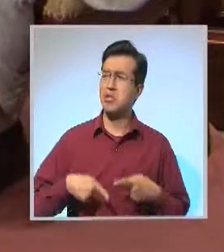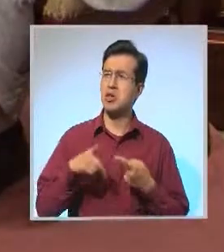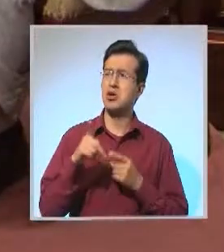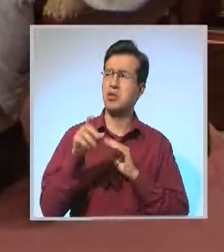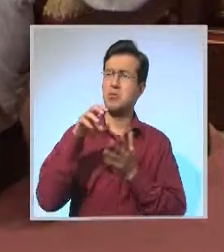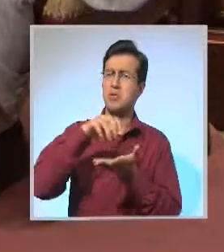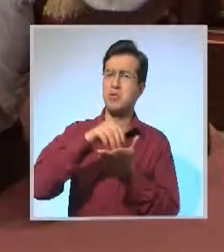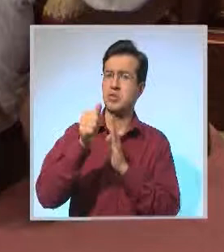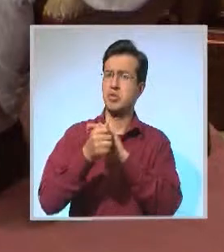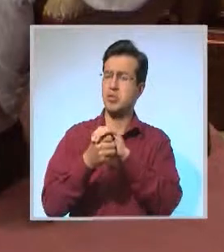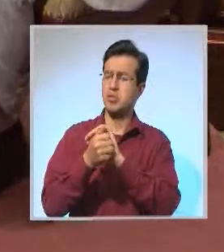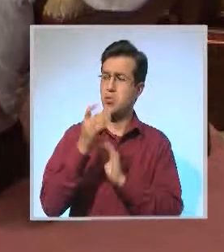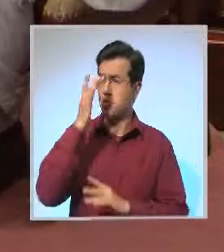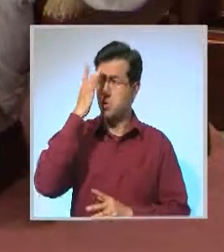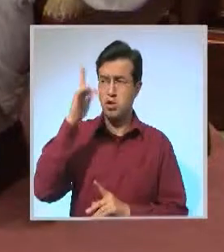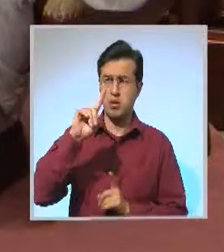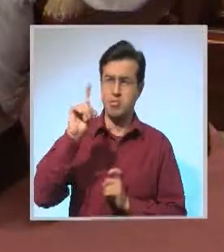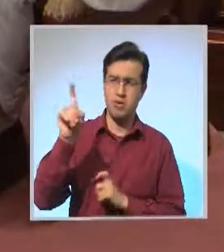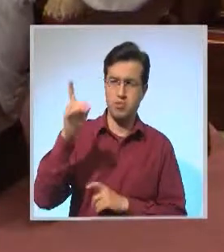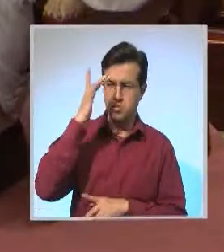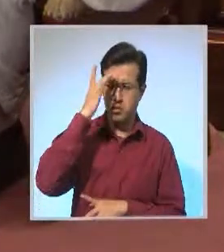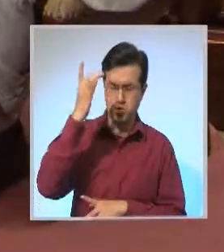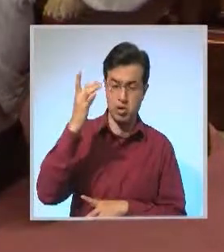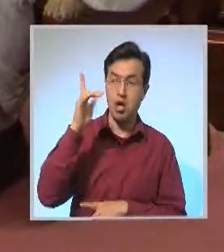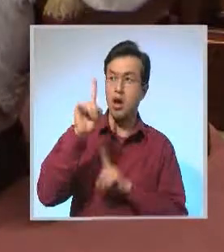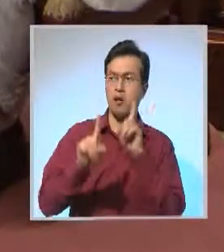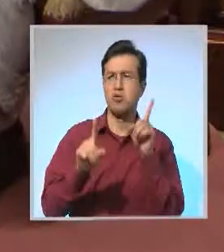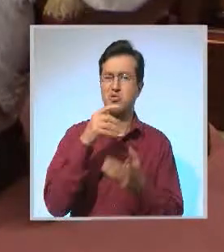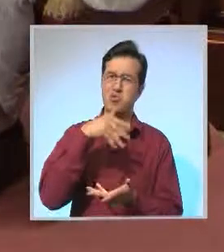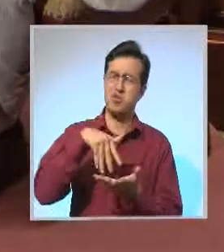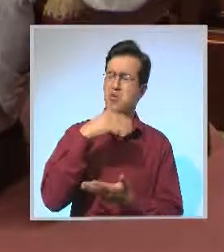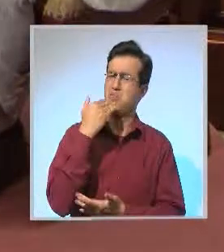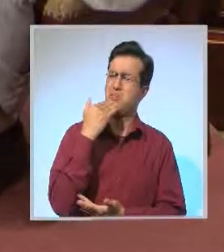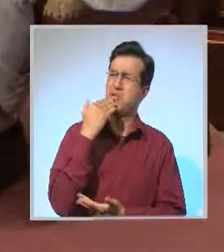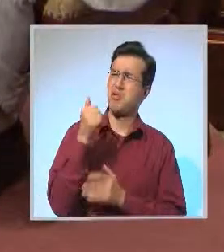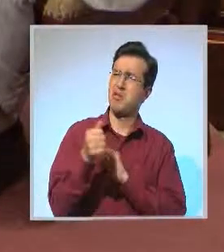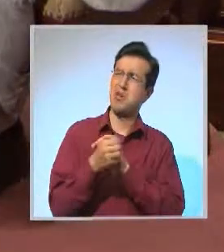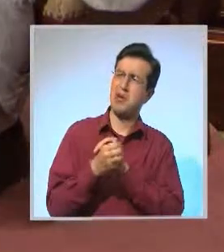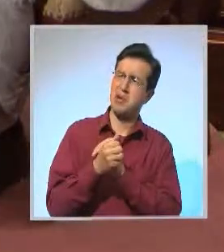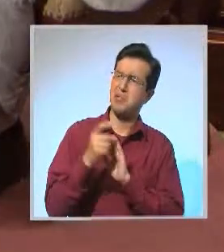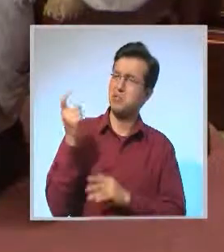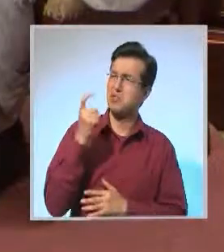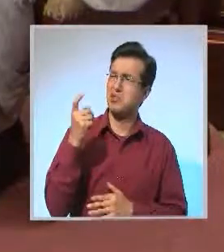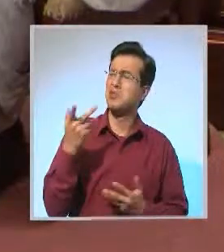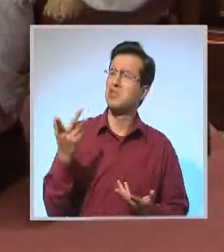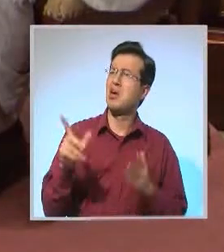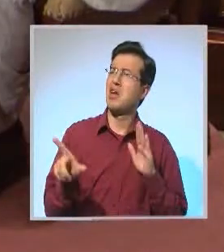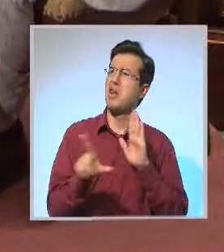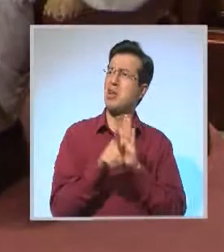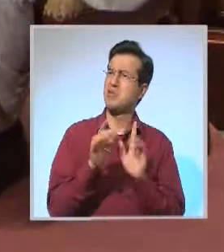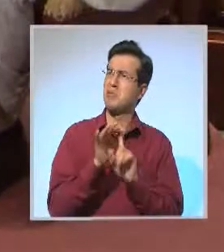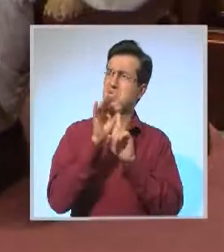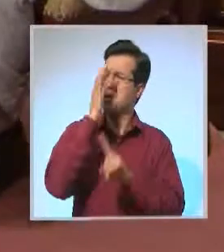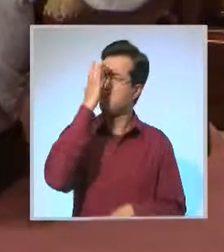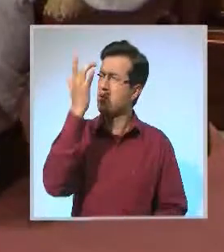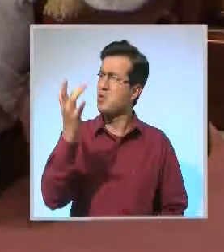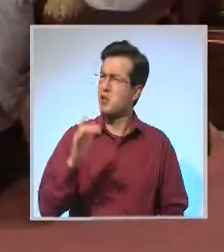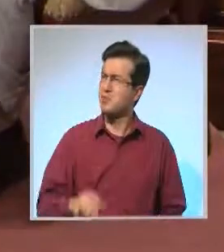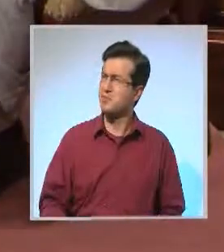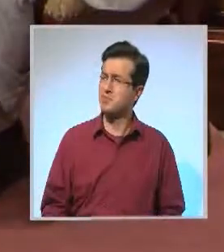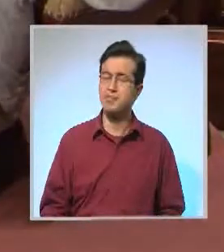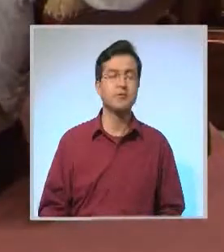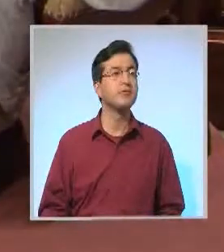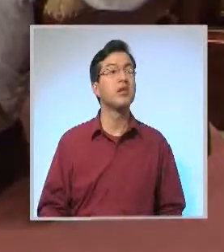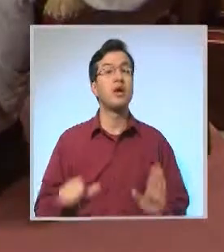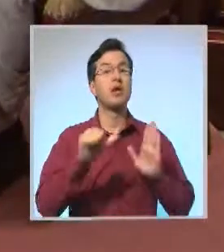región insular y pregunto esto porque para muchos todavía queda la duda de bueno para que galápagos necesita una ley especial el